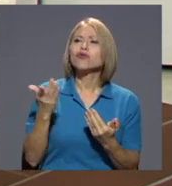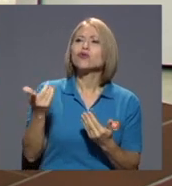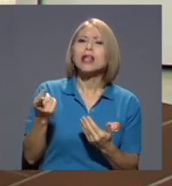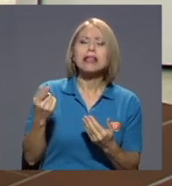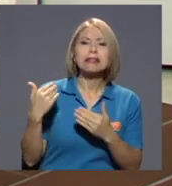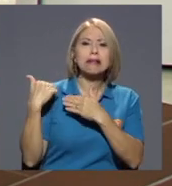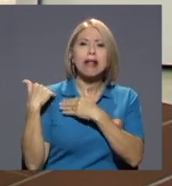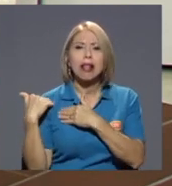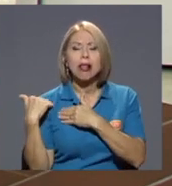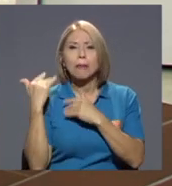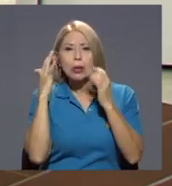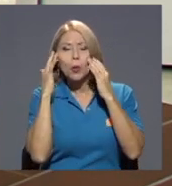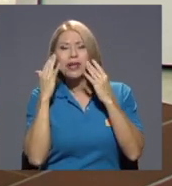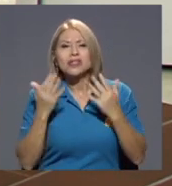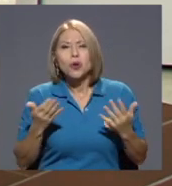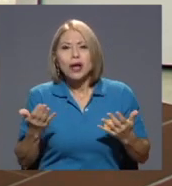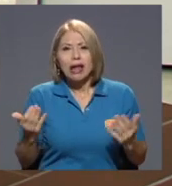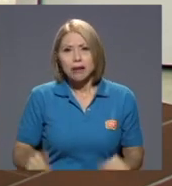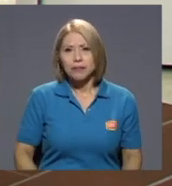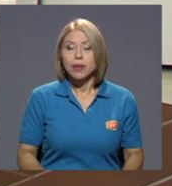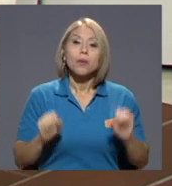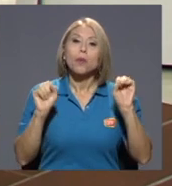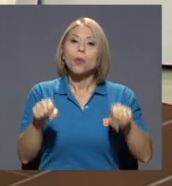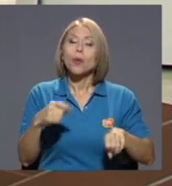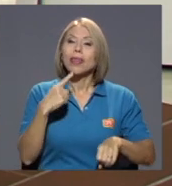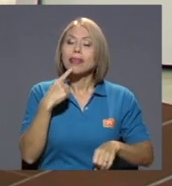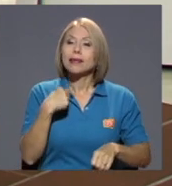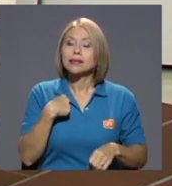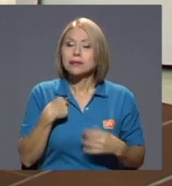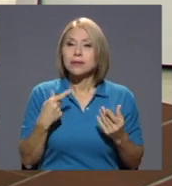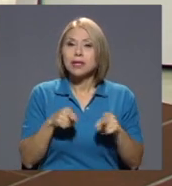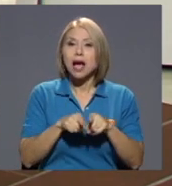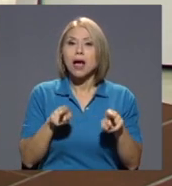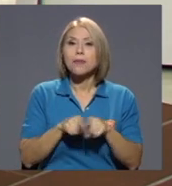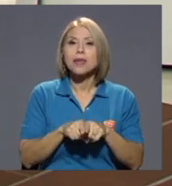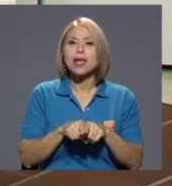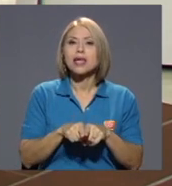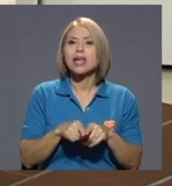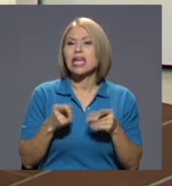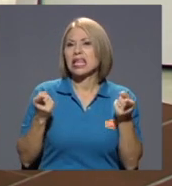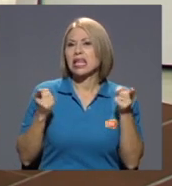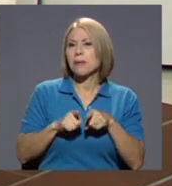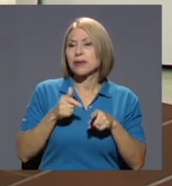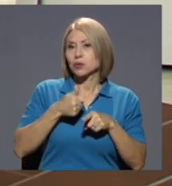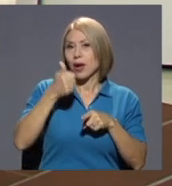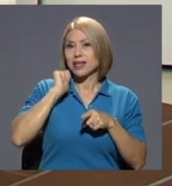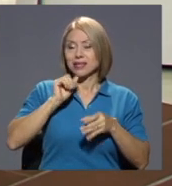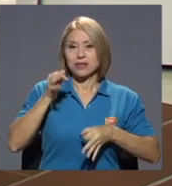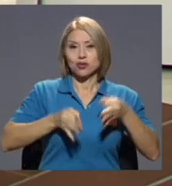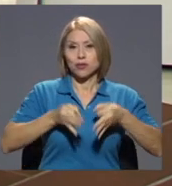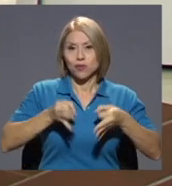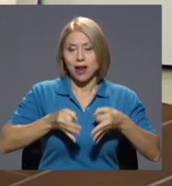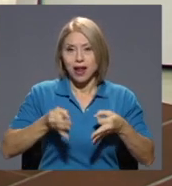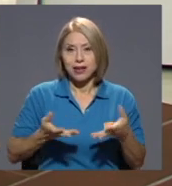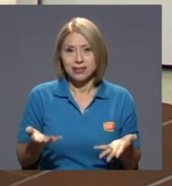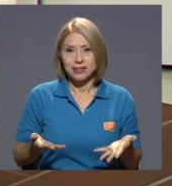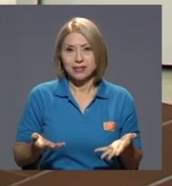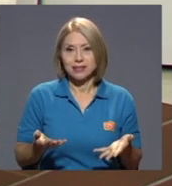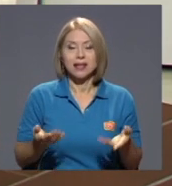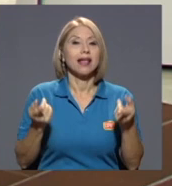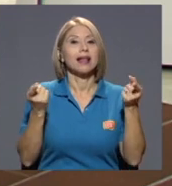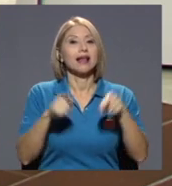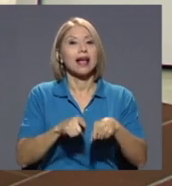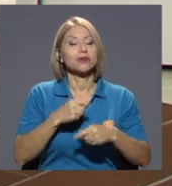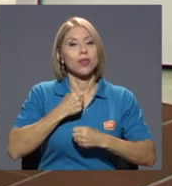espaldas y sobre todo un poquito si me pueden dar una reflexión también de la resolución en el día de ayer de los tribunales específicamente en el caso